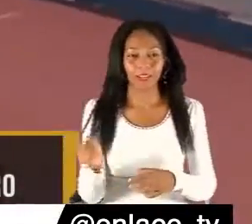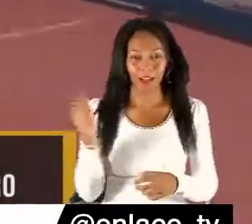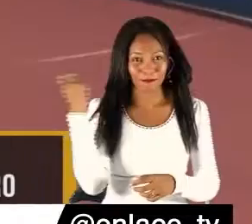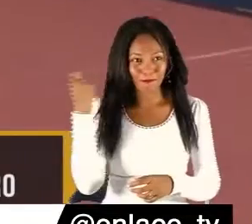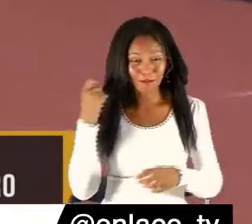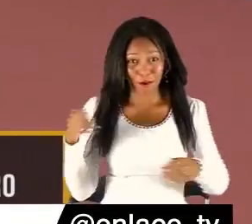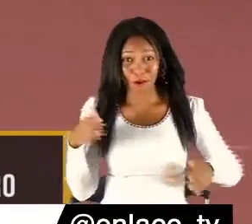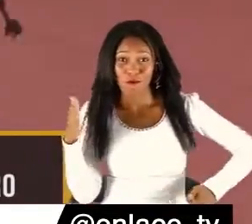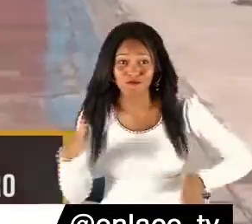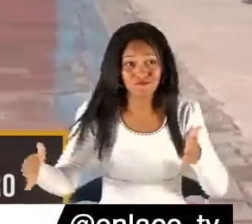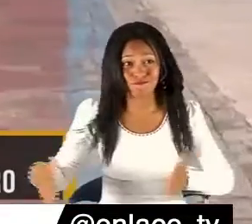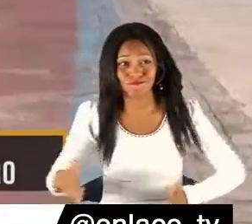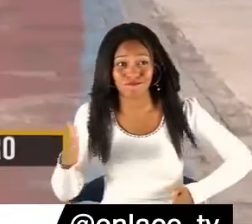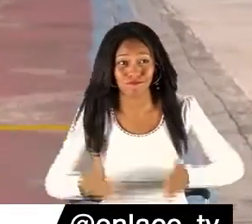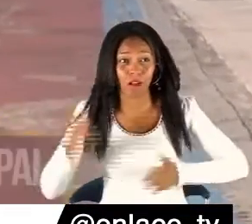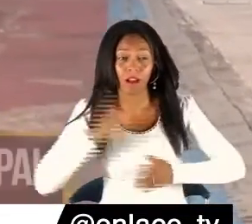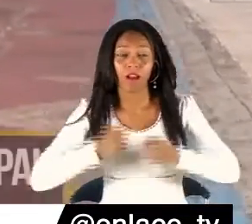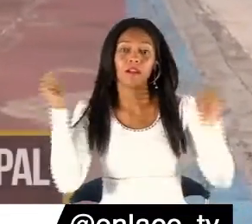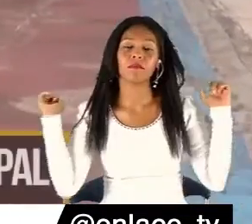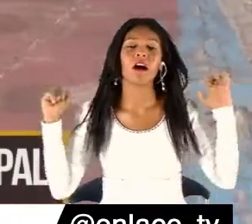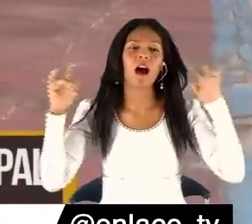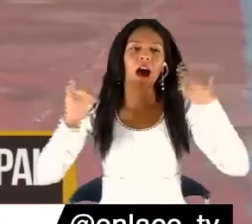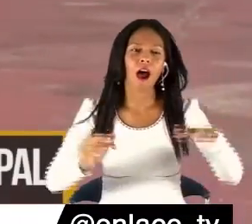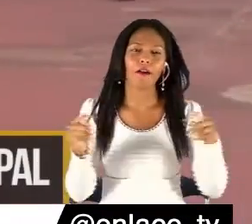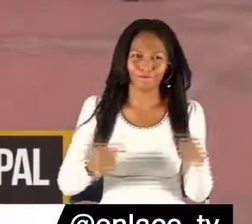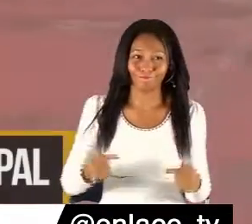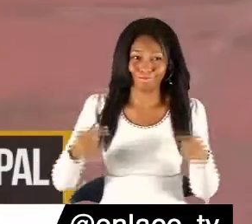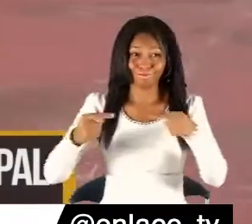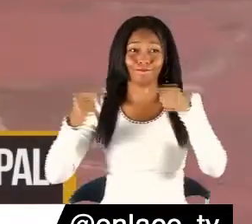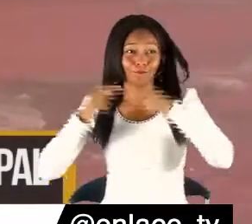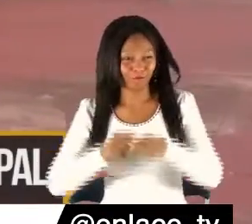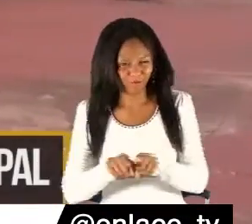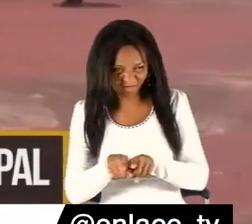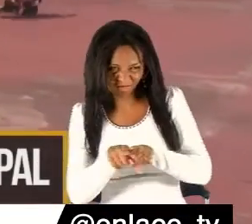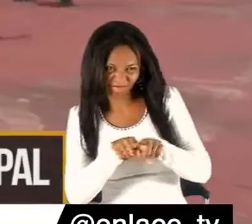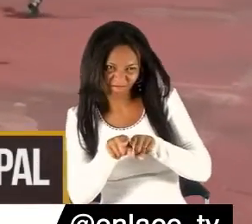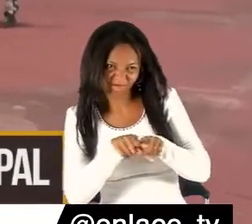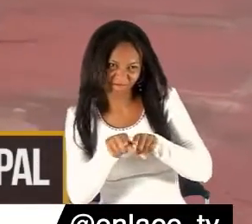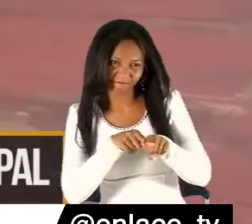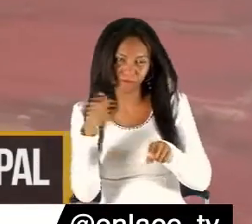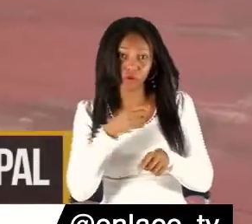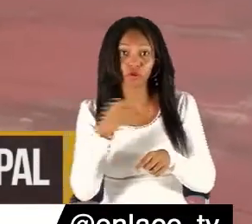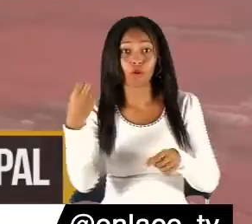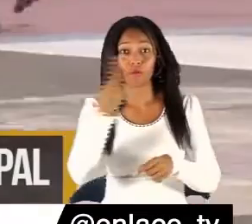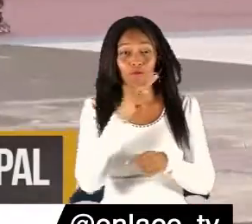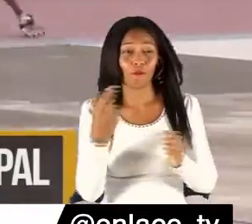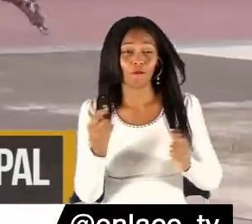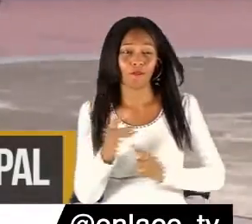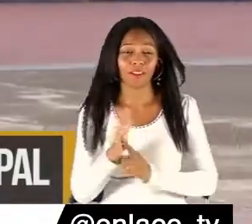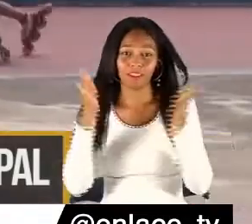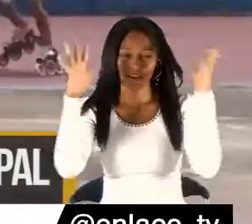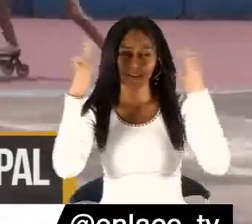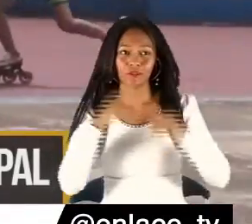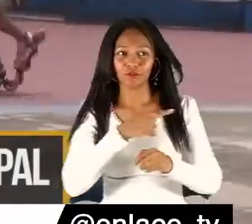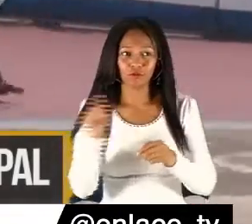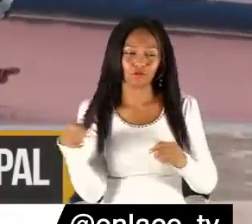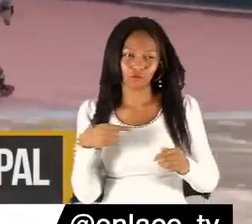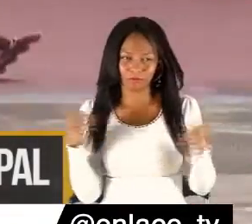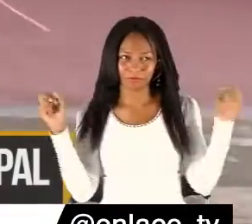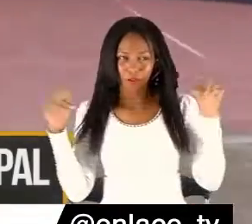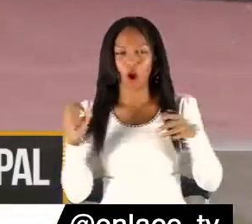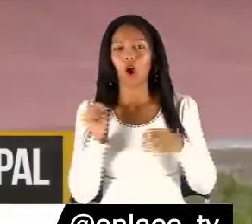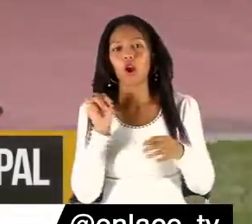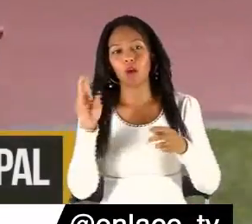patinador municipal cuando se han dado cita un amplio número de patinadores para participar del segundo festival convocado esta vez por los clubes Infantas y San